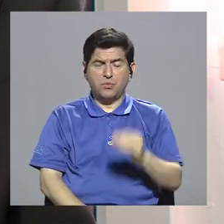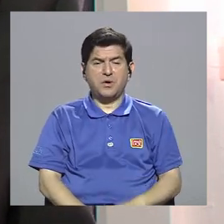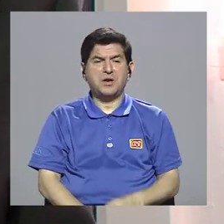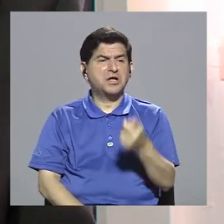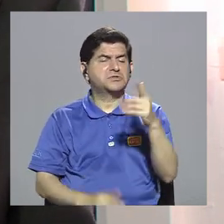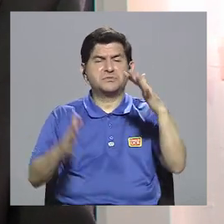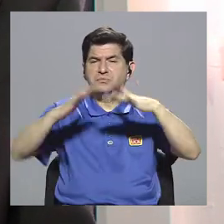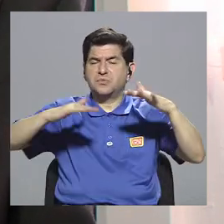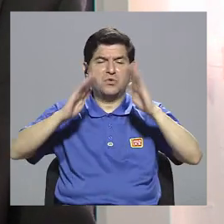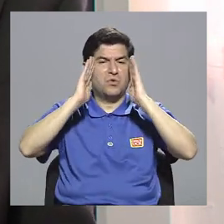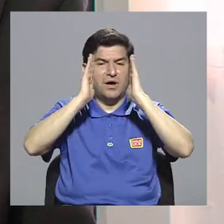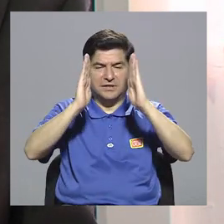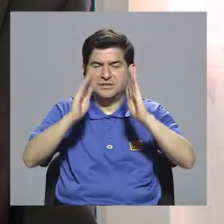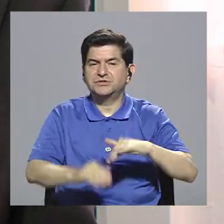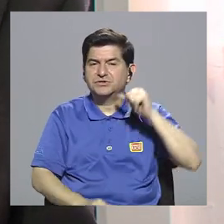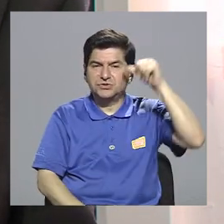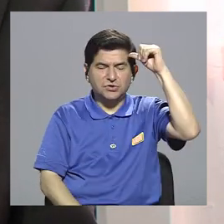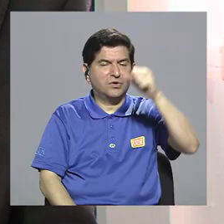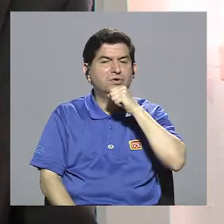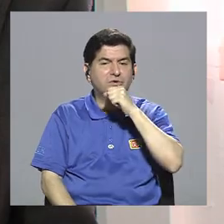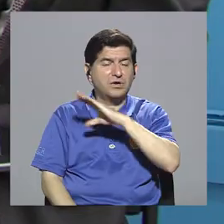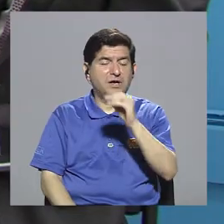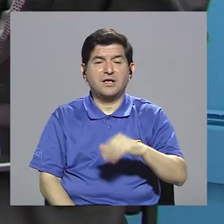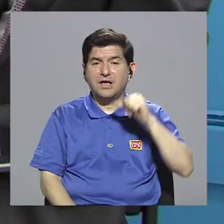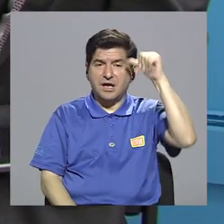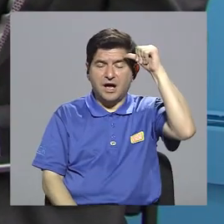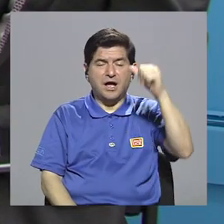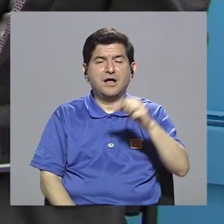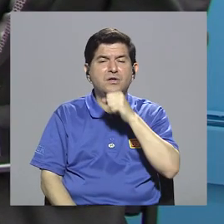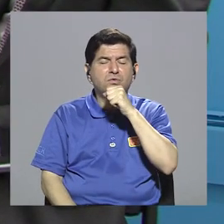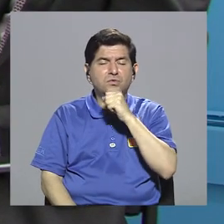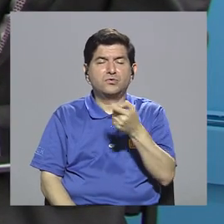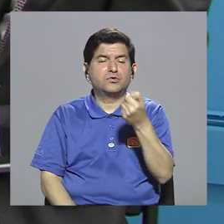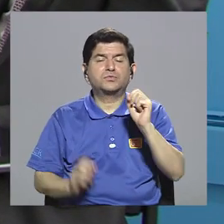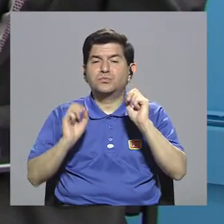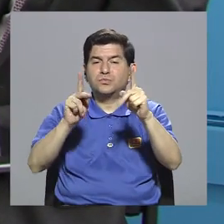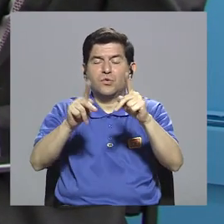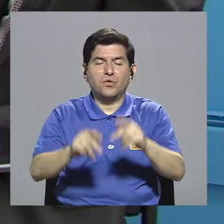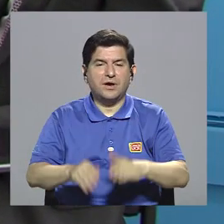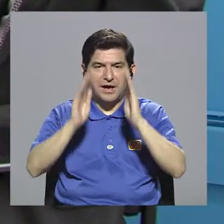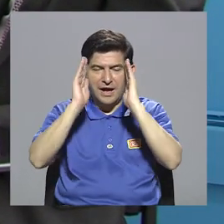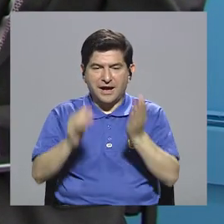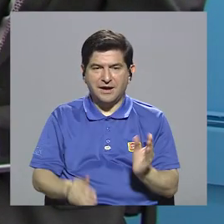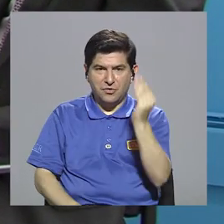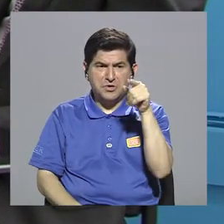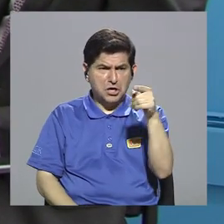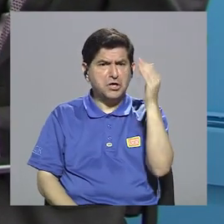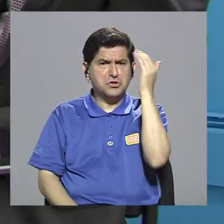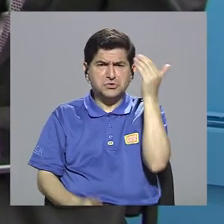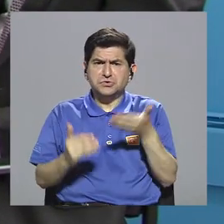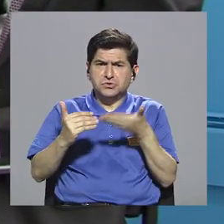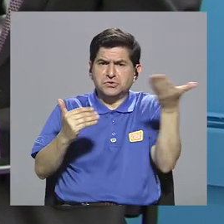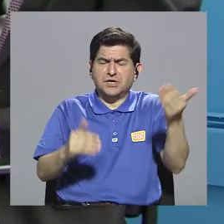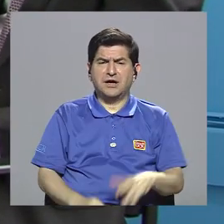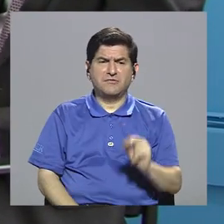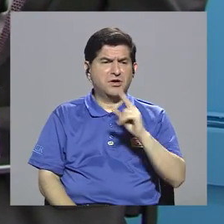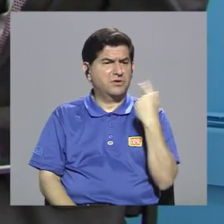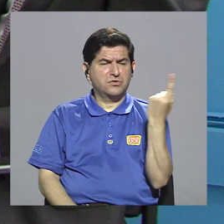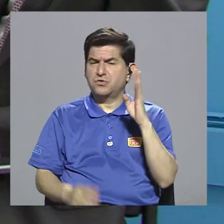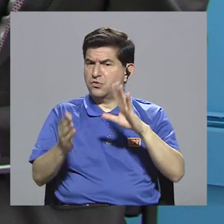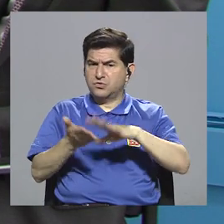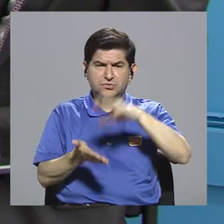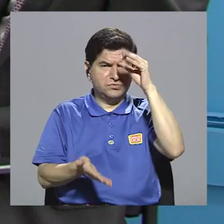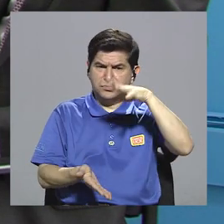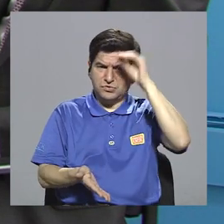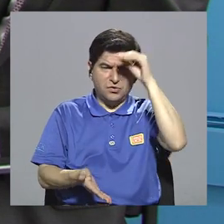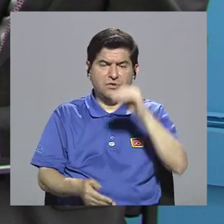y los autos mayores tienen poco espacio para escuchar las jóvenes los jóvenes estaban en muchas cosas no solamente tienen que aprender a los adultos tenemos que